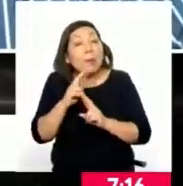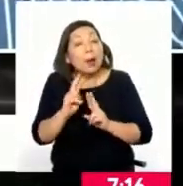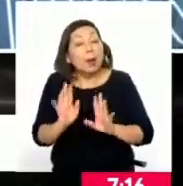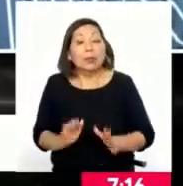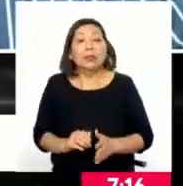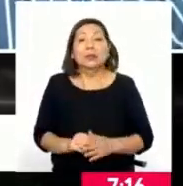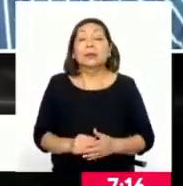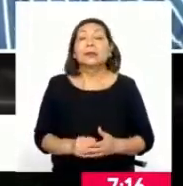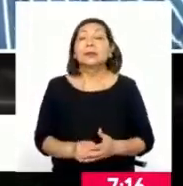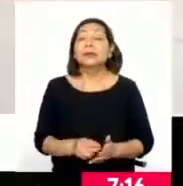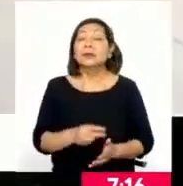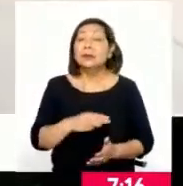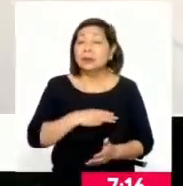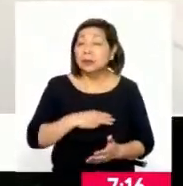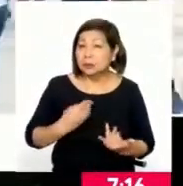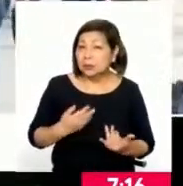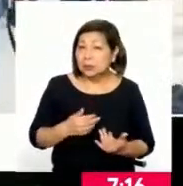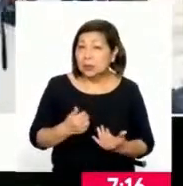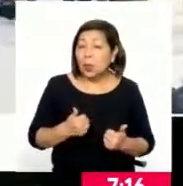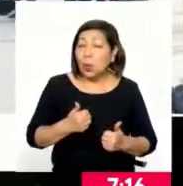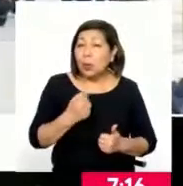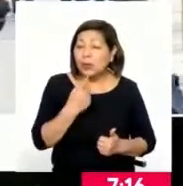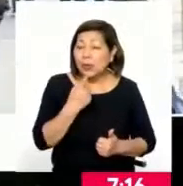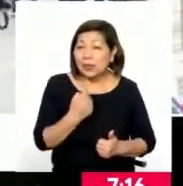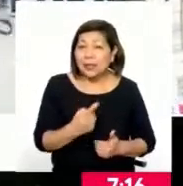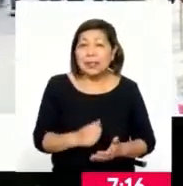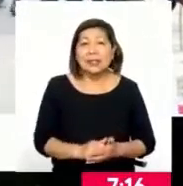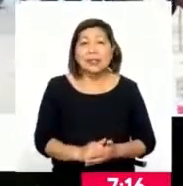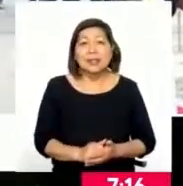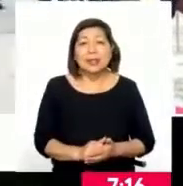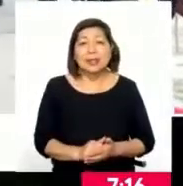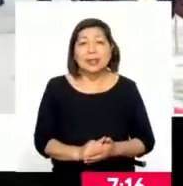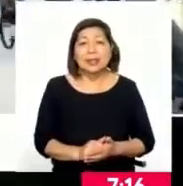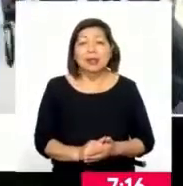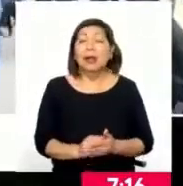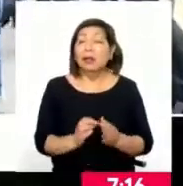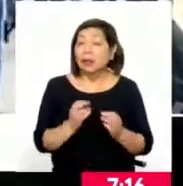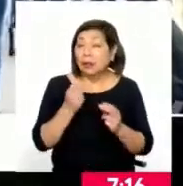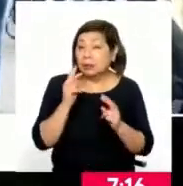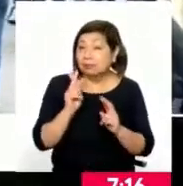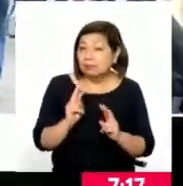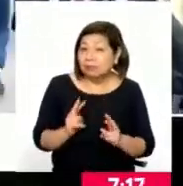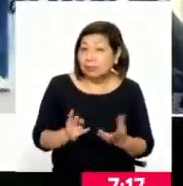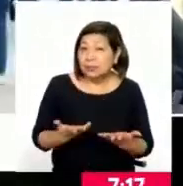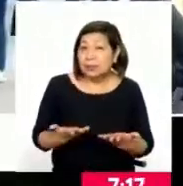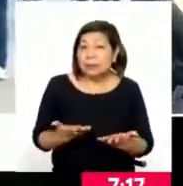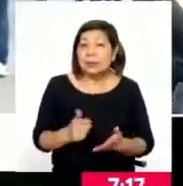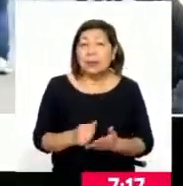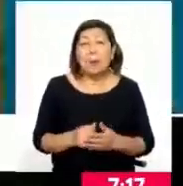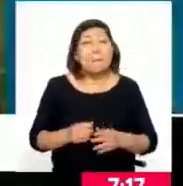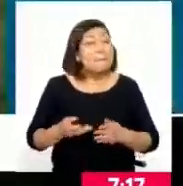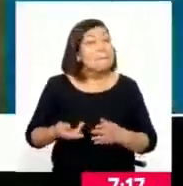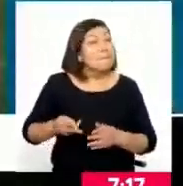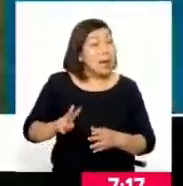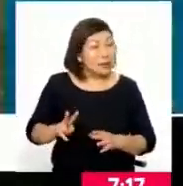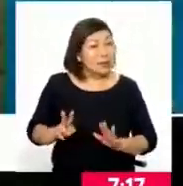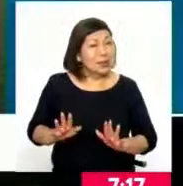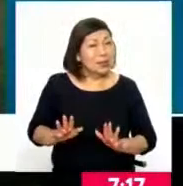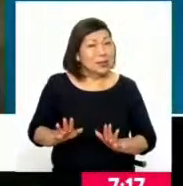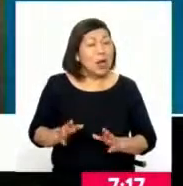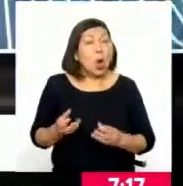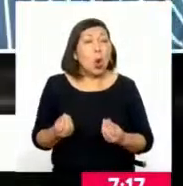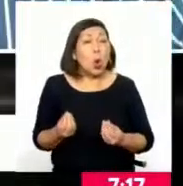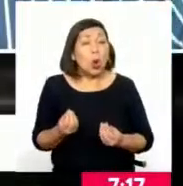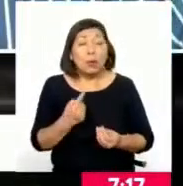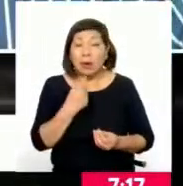prevenir. Ministro, entonces estas versiones en las cuales se señala que va a haber hechos de mayor violencia o asonadas,